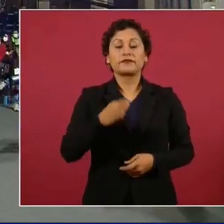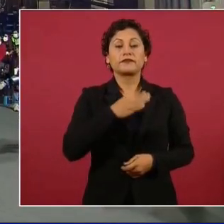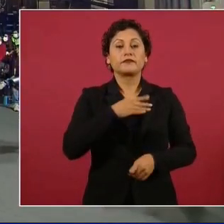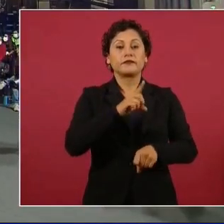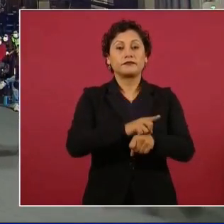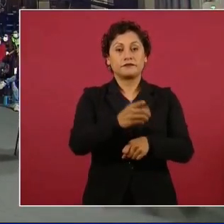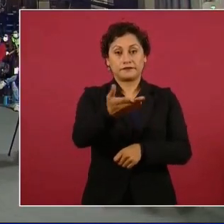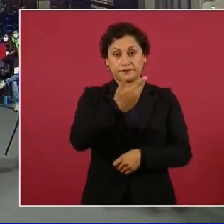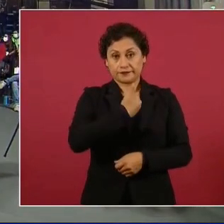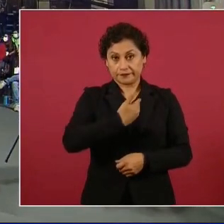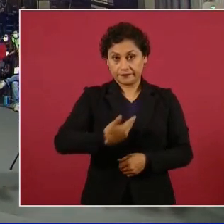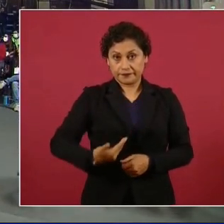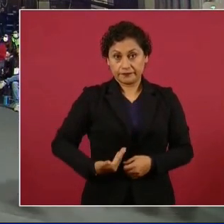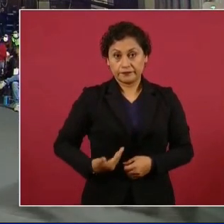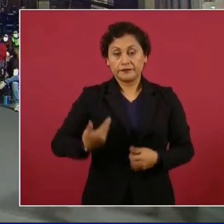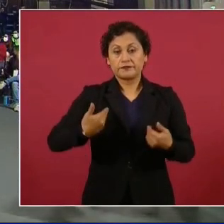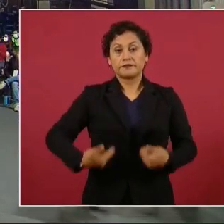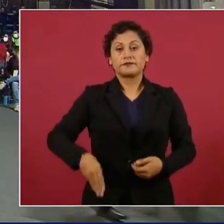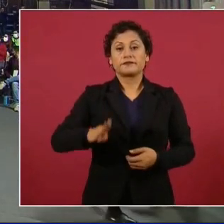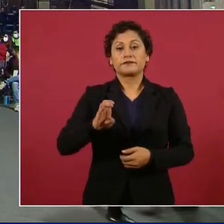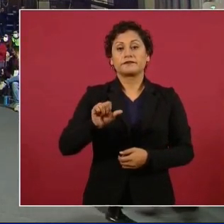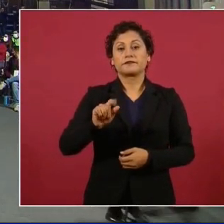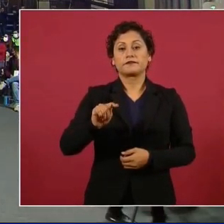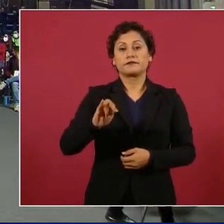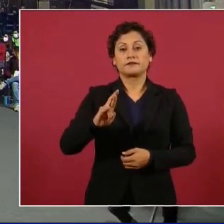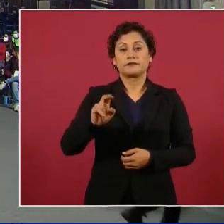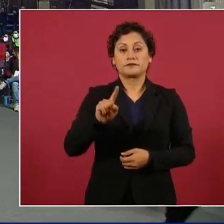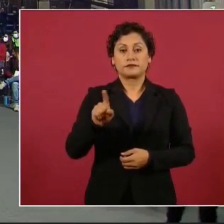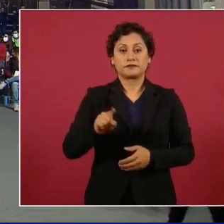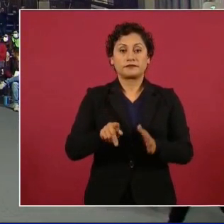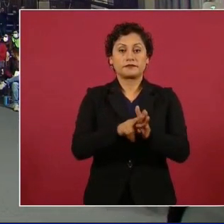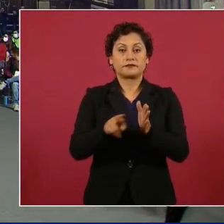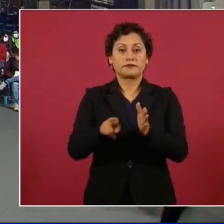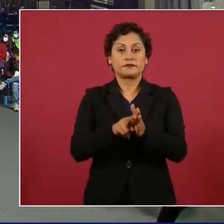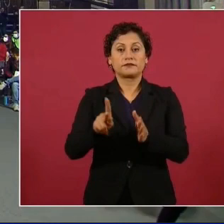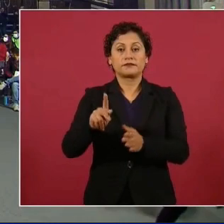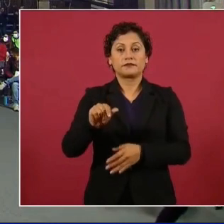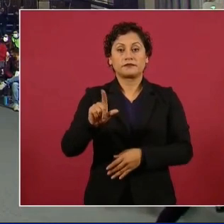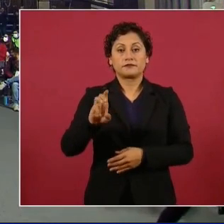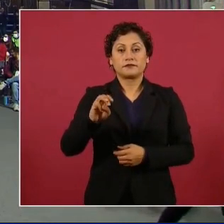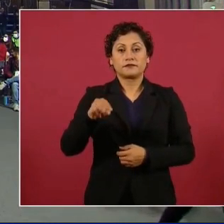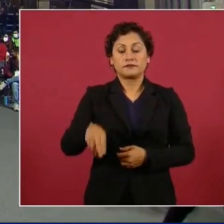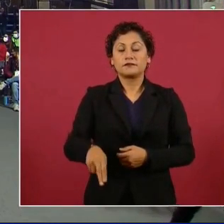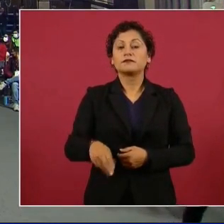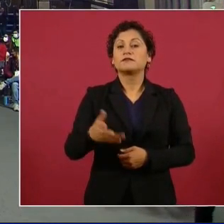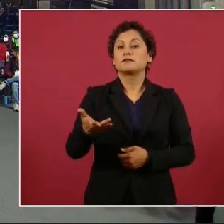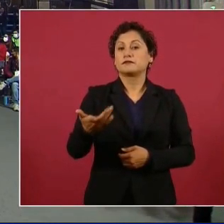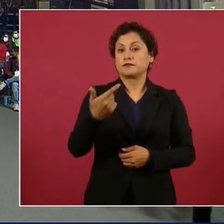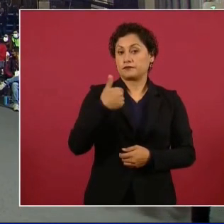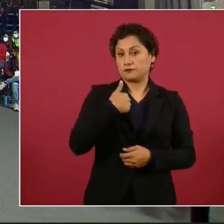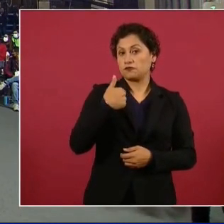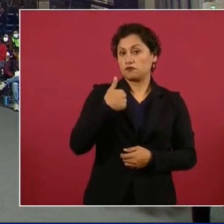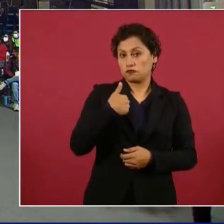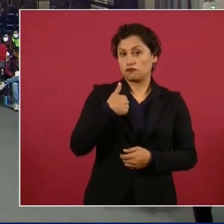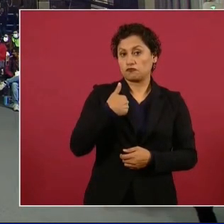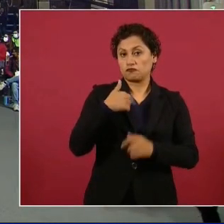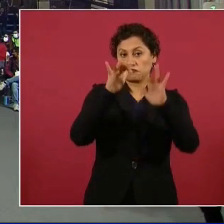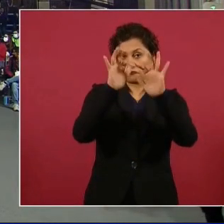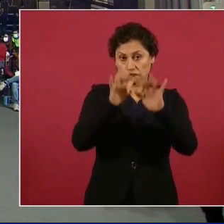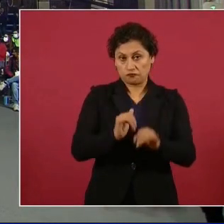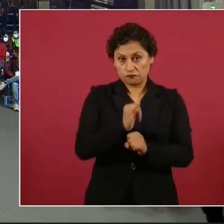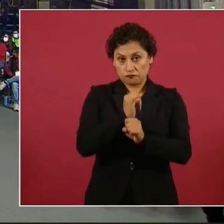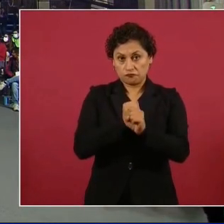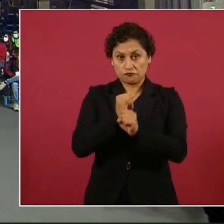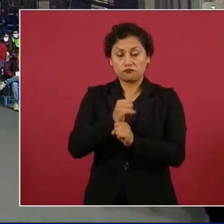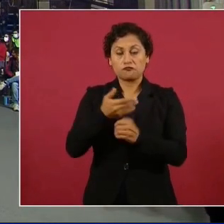días, presidente. Beatriz Contreras Castillo, de Revista Polemón. En la revista hicimos un reportaje respecto a